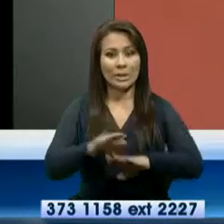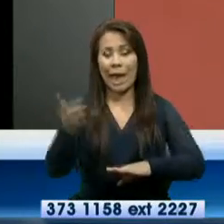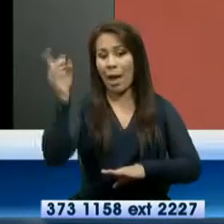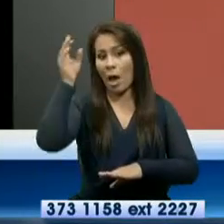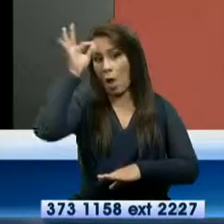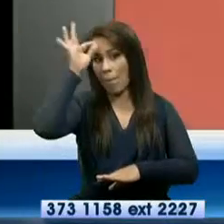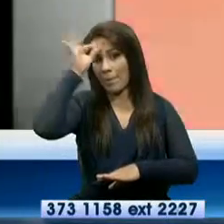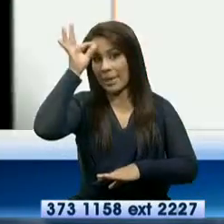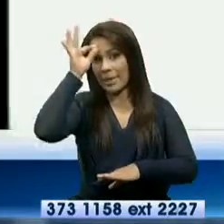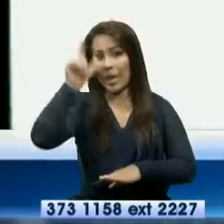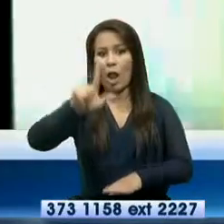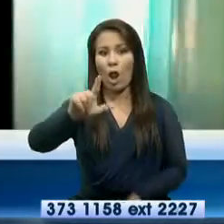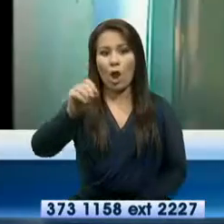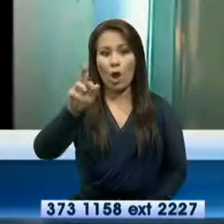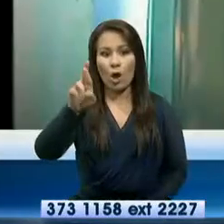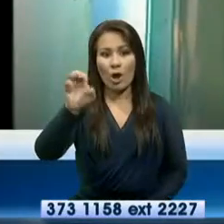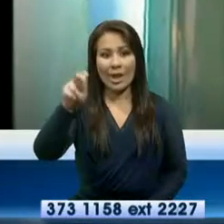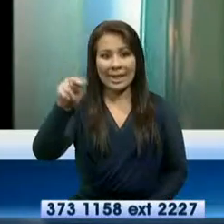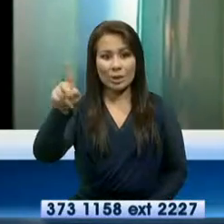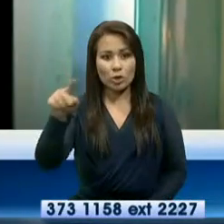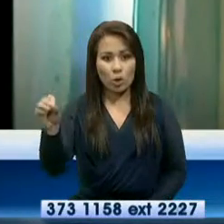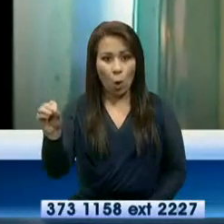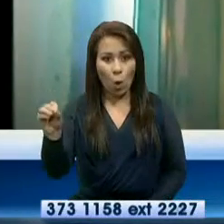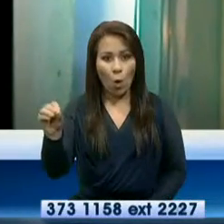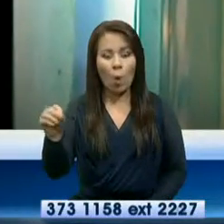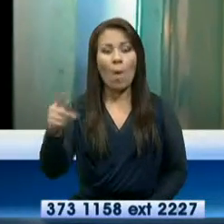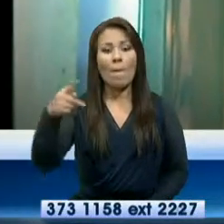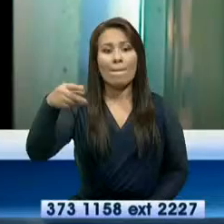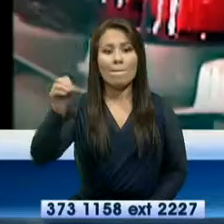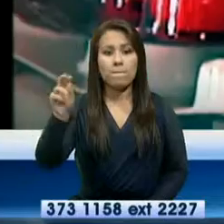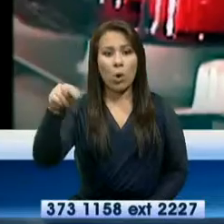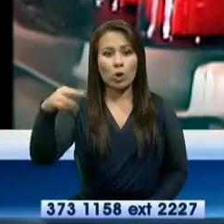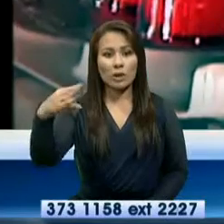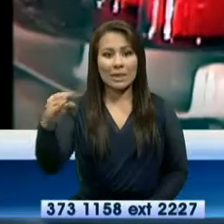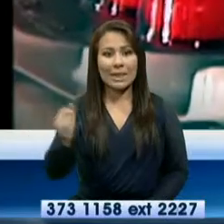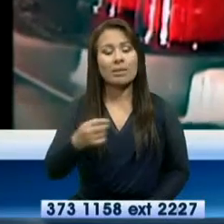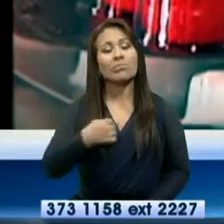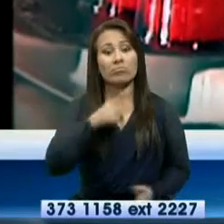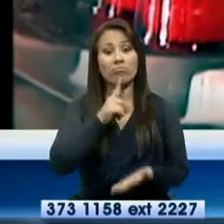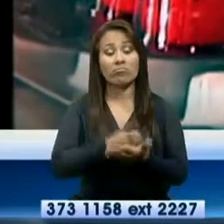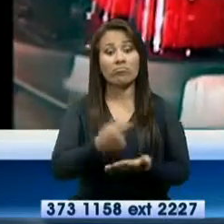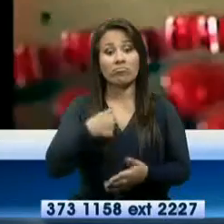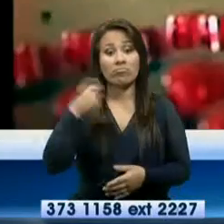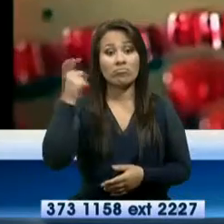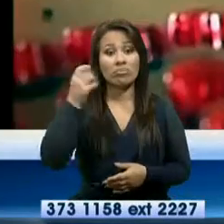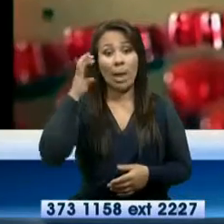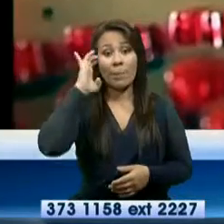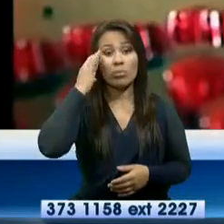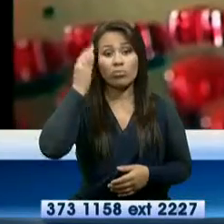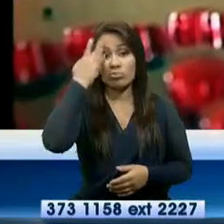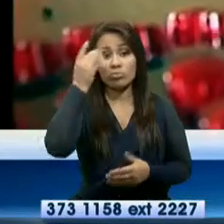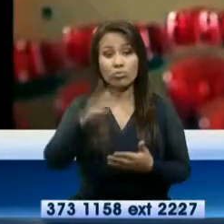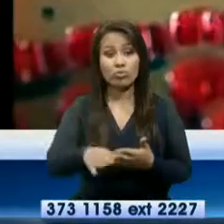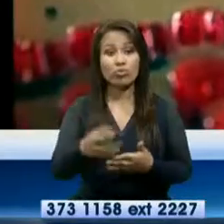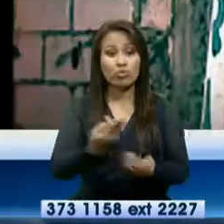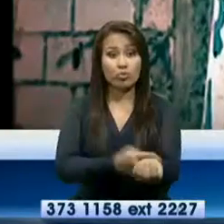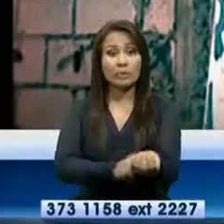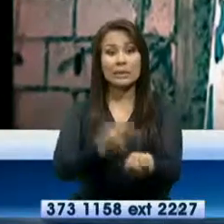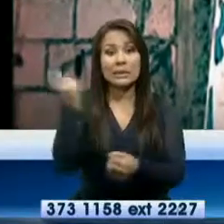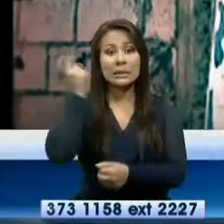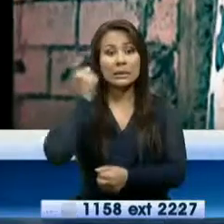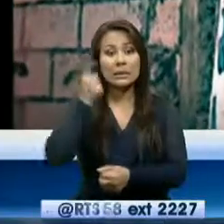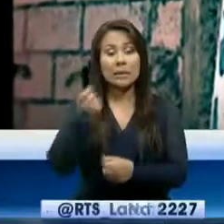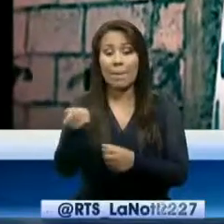en Lorenzo Ponce, lo tengo en tratamiento. Es lo que más le preocupa, porque el joven necesita de urgencia seguir tomando sus medicinas. Yo lo